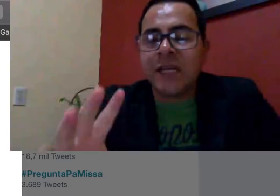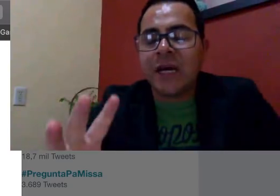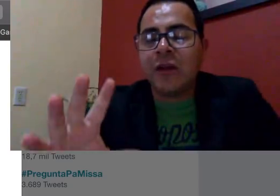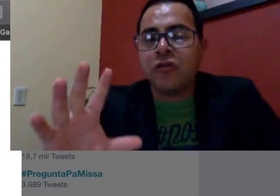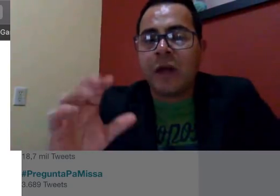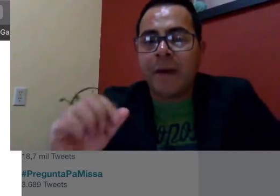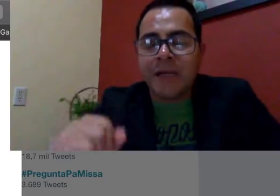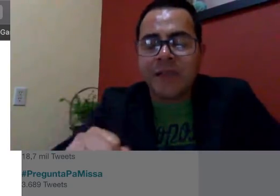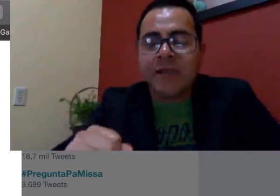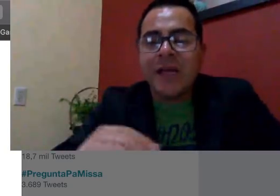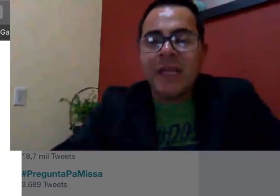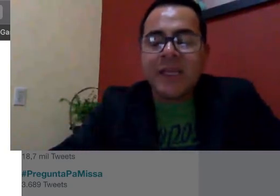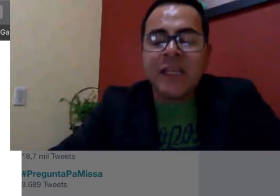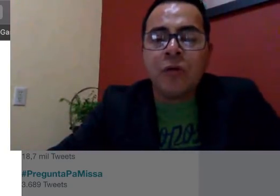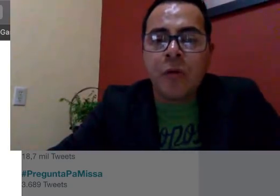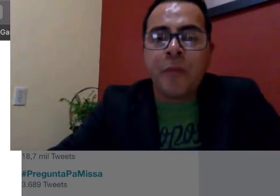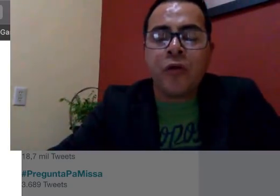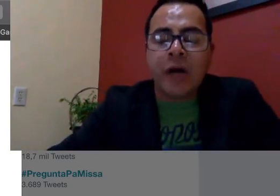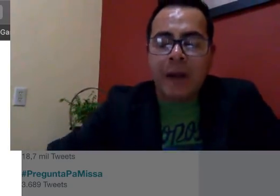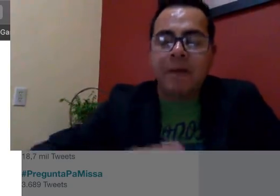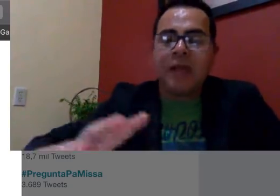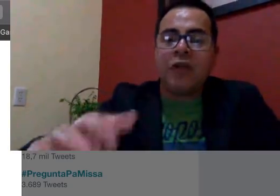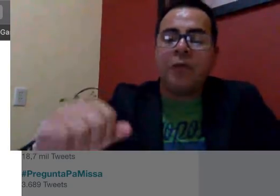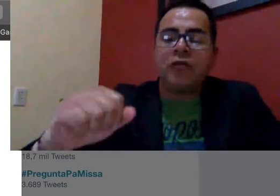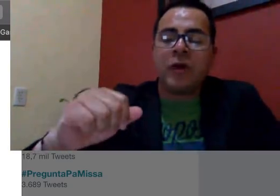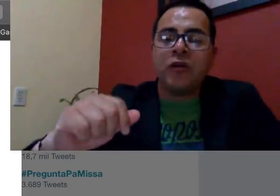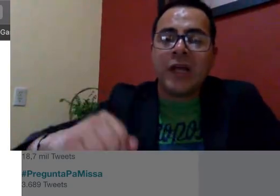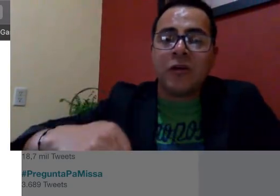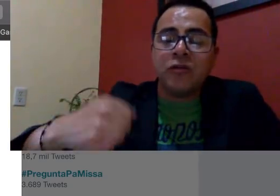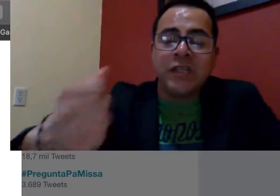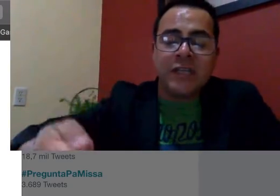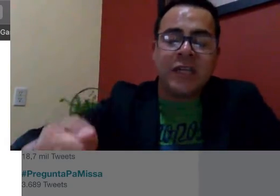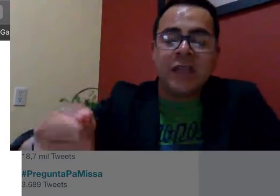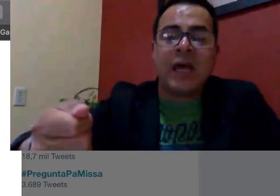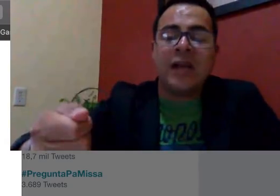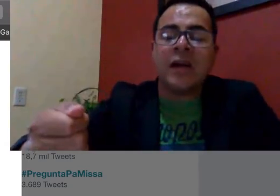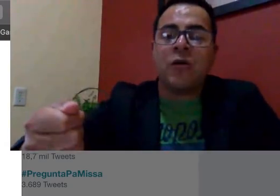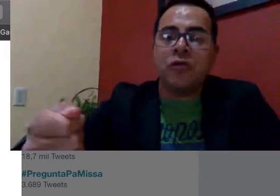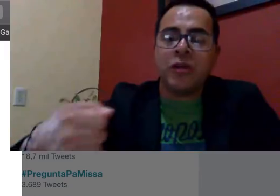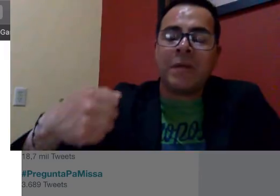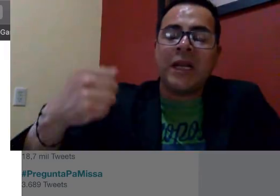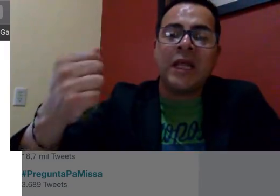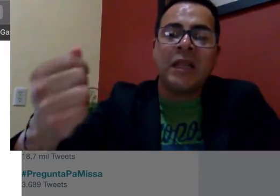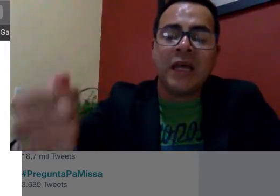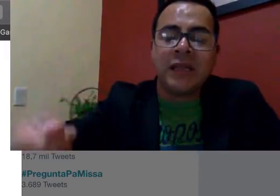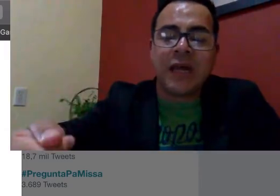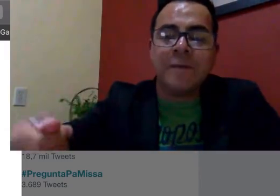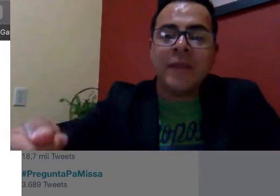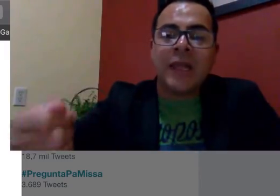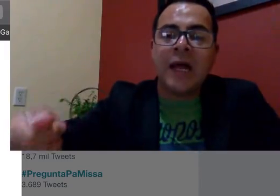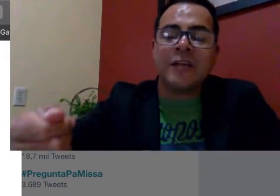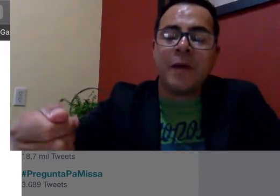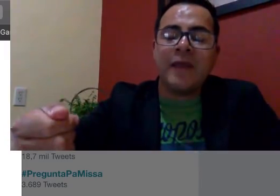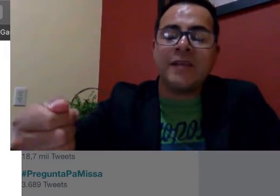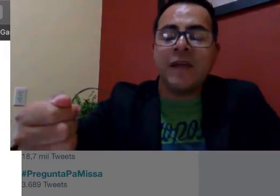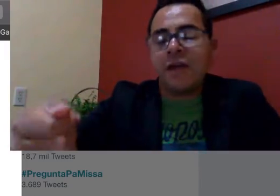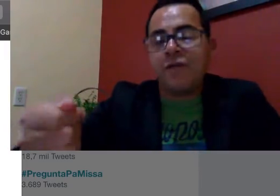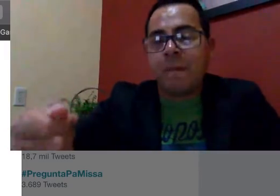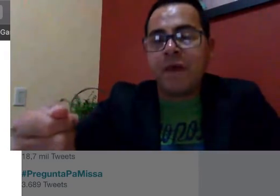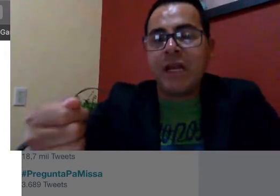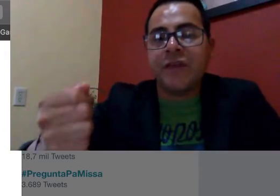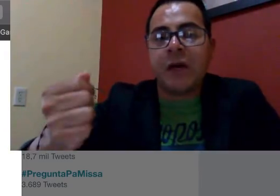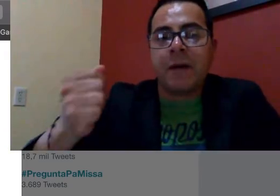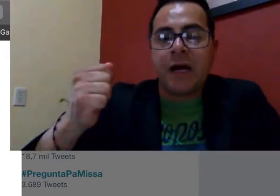información acerca de los avances de este nuevo programa de López Obrador, que consiste en darle recursos de manera directa a las madres